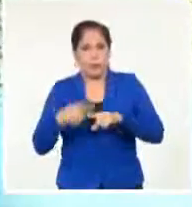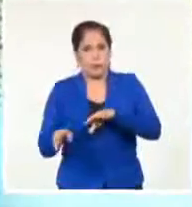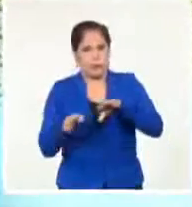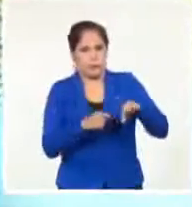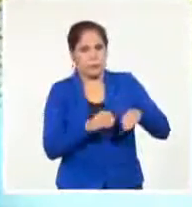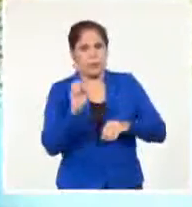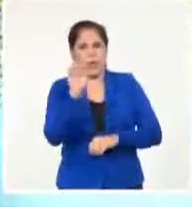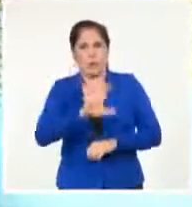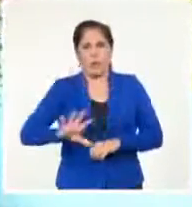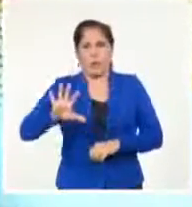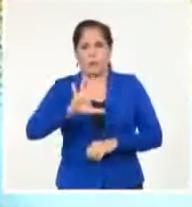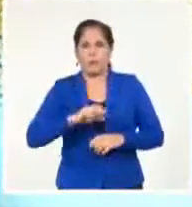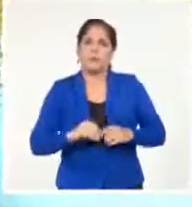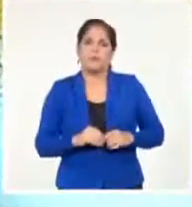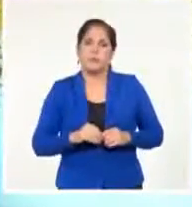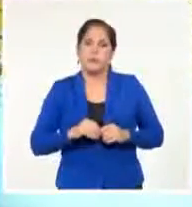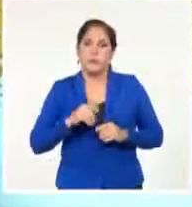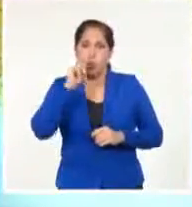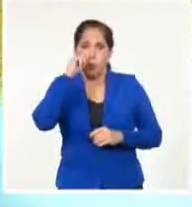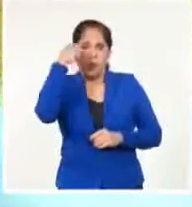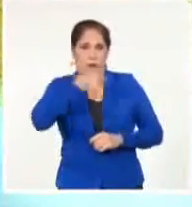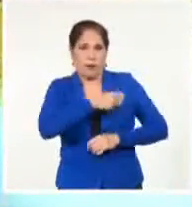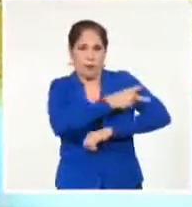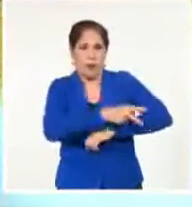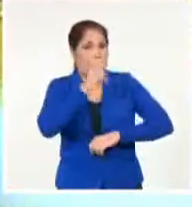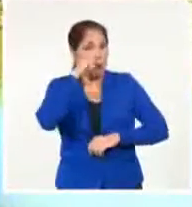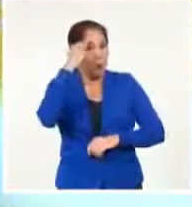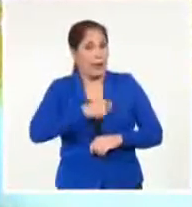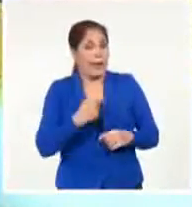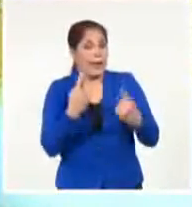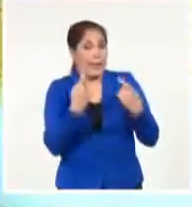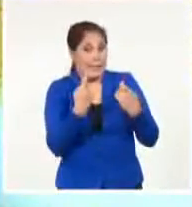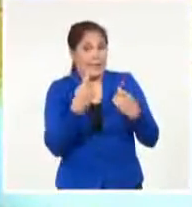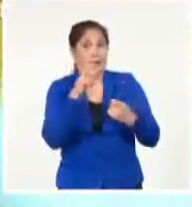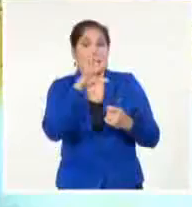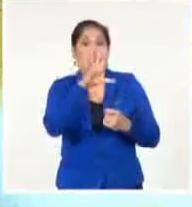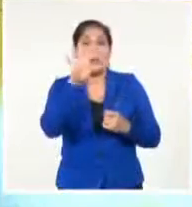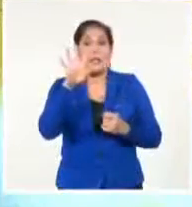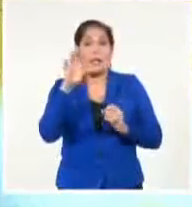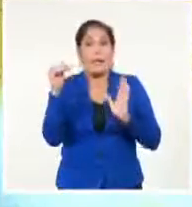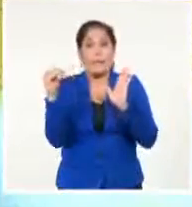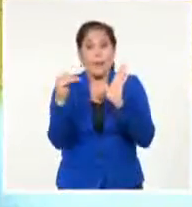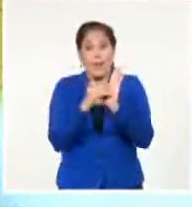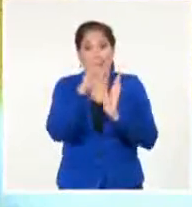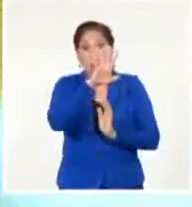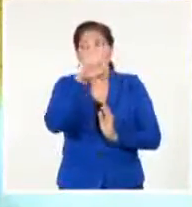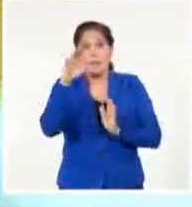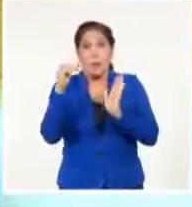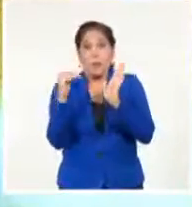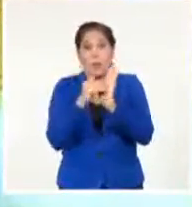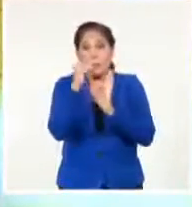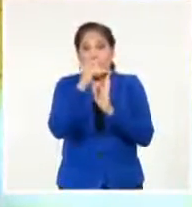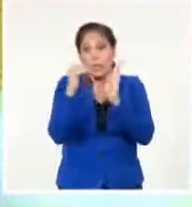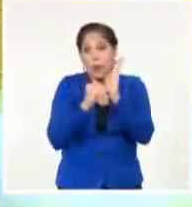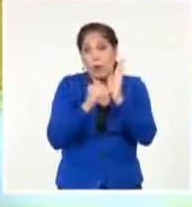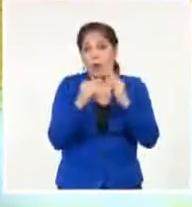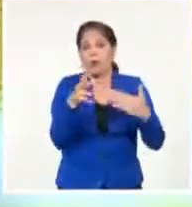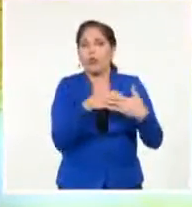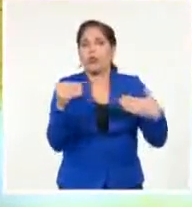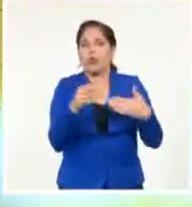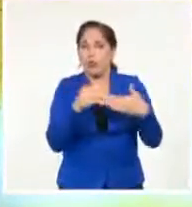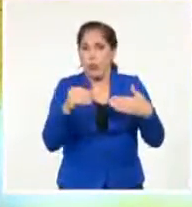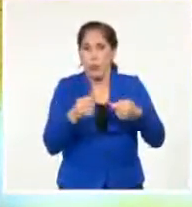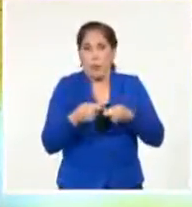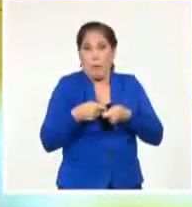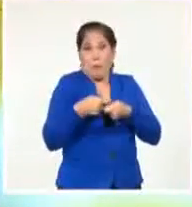del Este. Ucrania necesitará $55.000 millones de